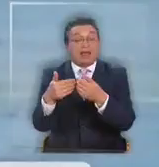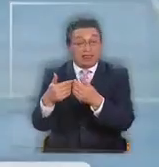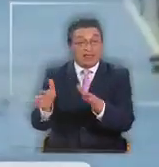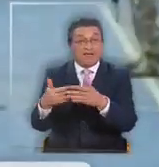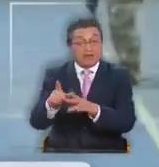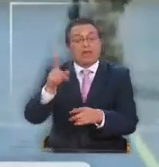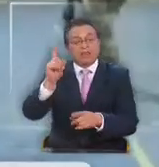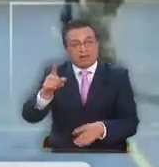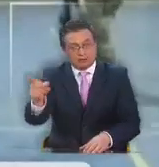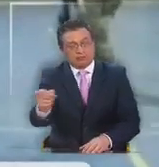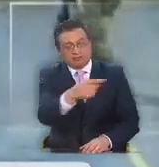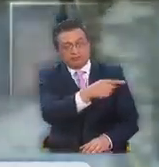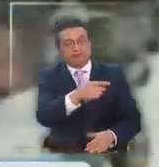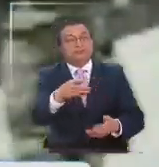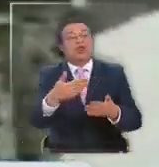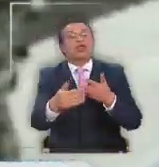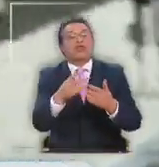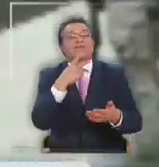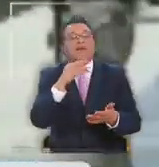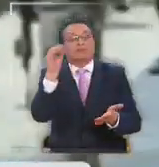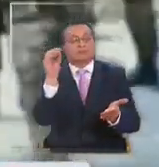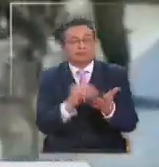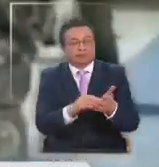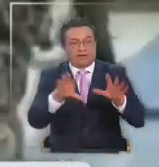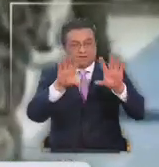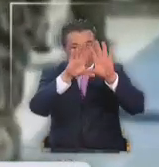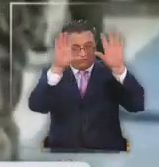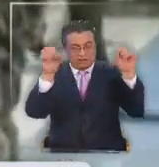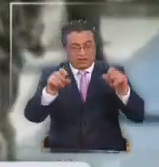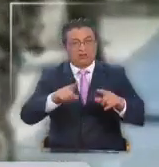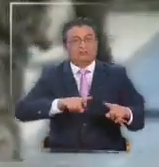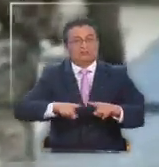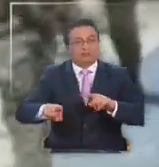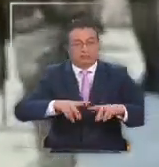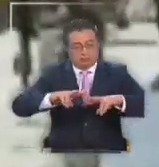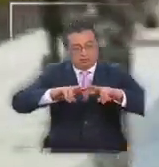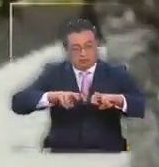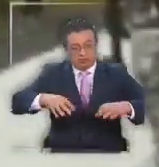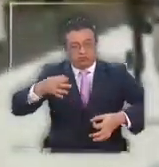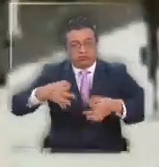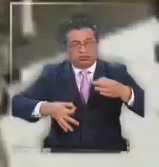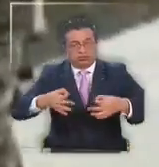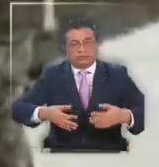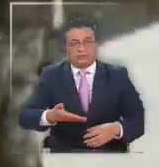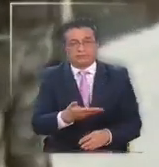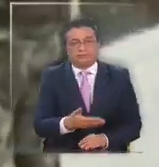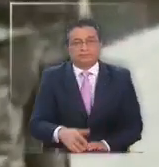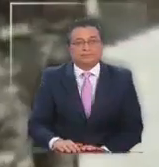libertad con la obligación de fijar domicilio mientras la Fiscalía inició una investigación.